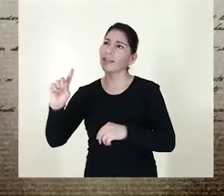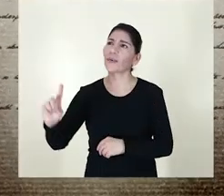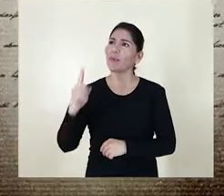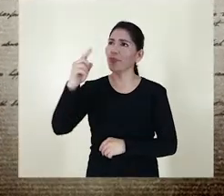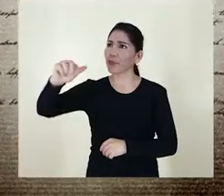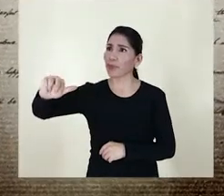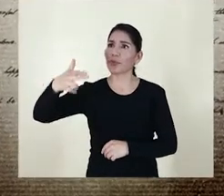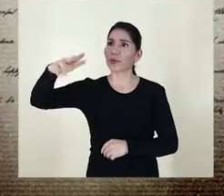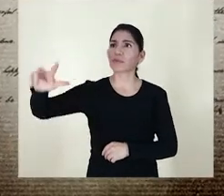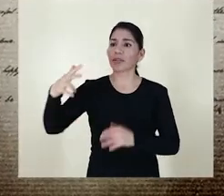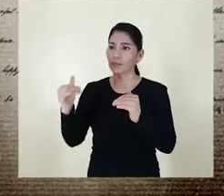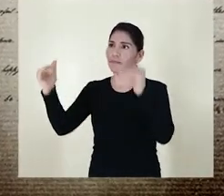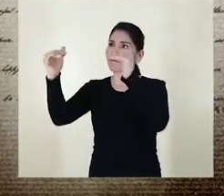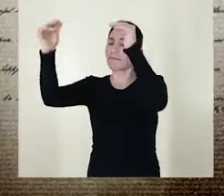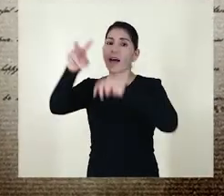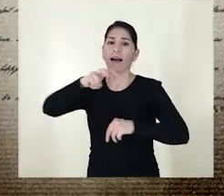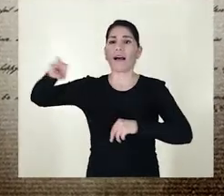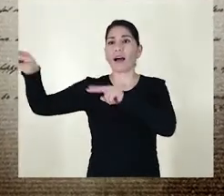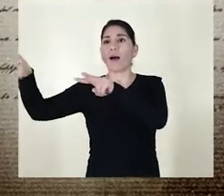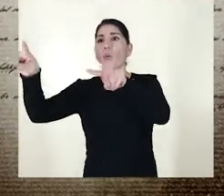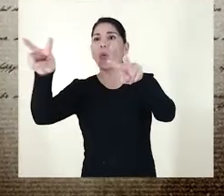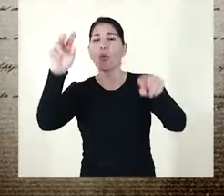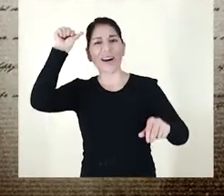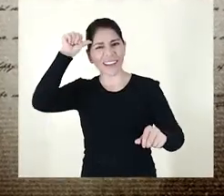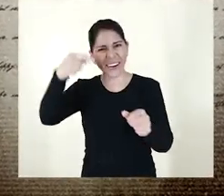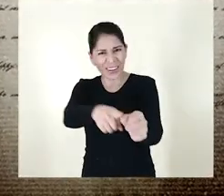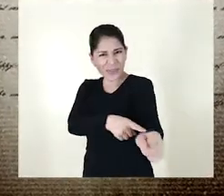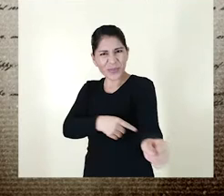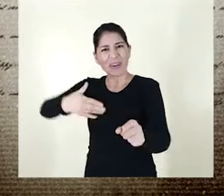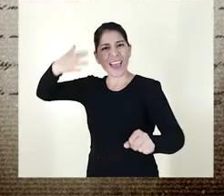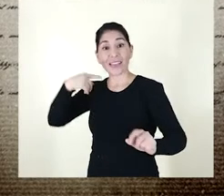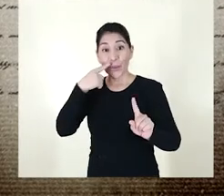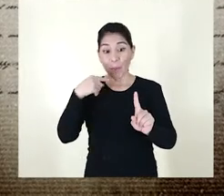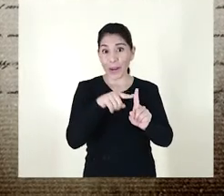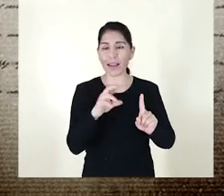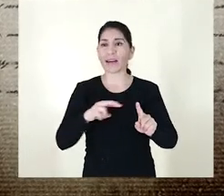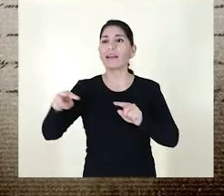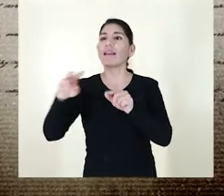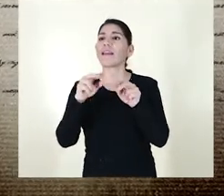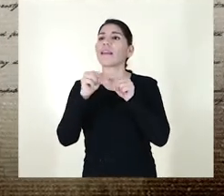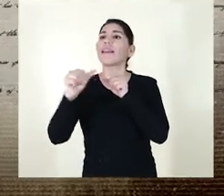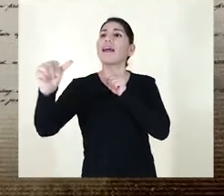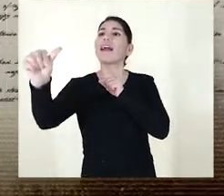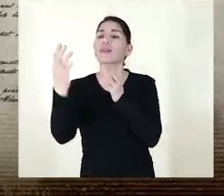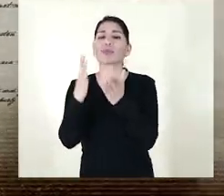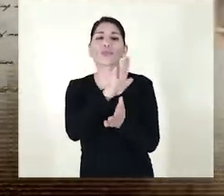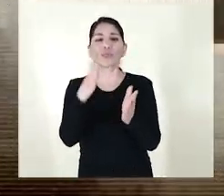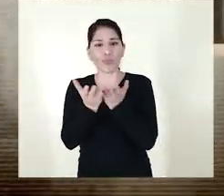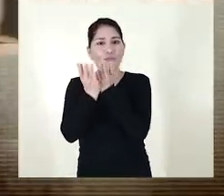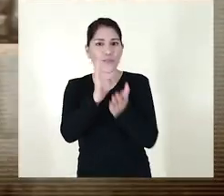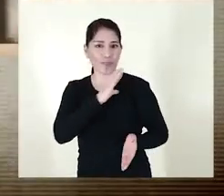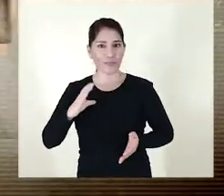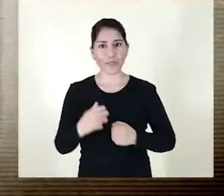ciudad. La casa tiene 3 pisos y un mirador de reminiscencias moriscas, que la tradición dice que era utilizado por Ozambela para ver a lo lejos